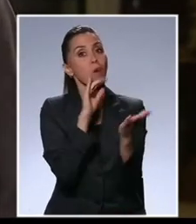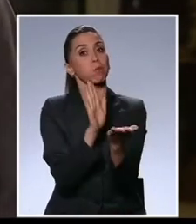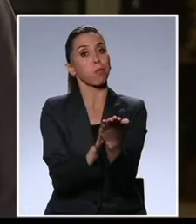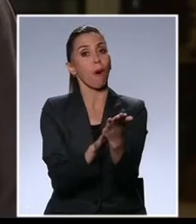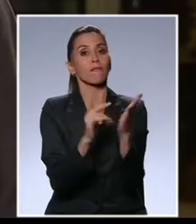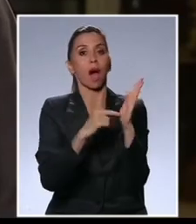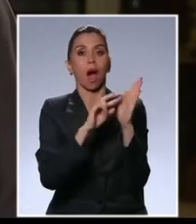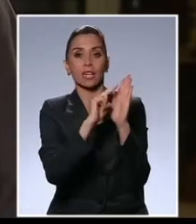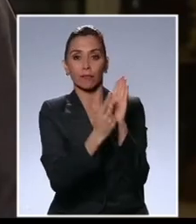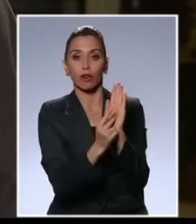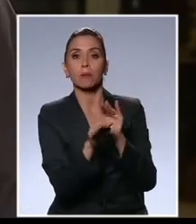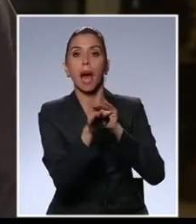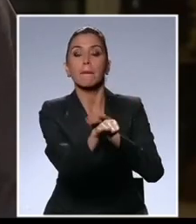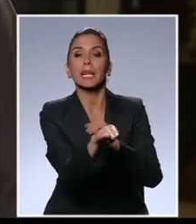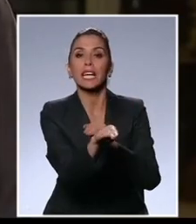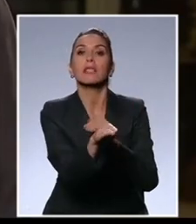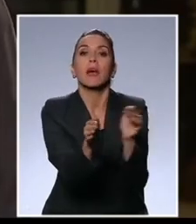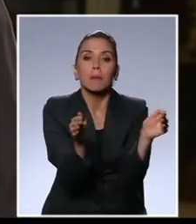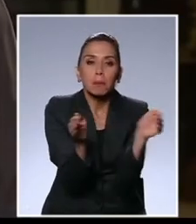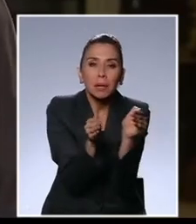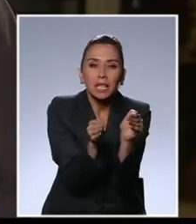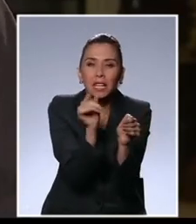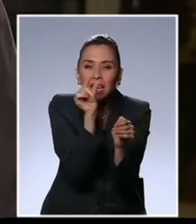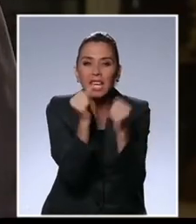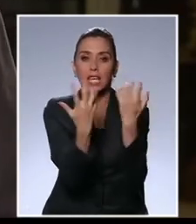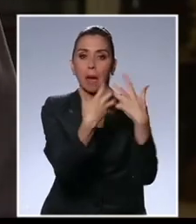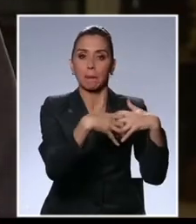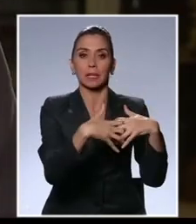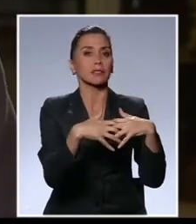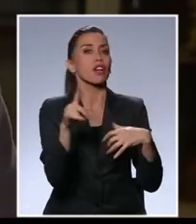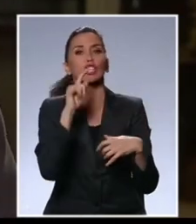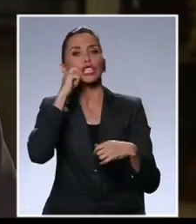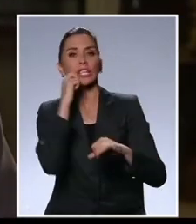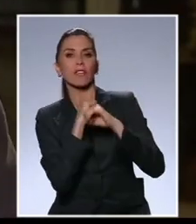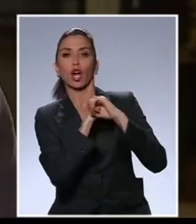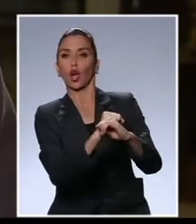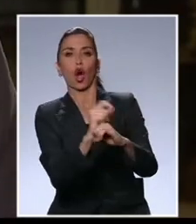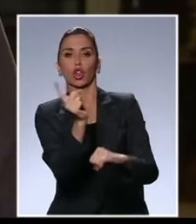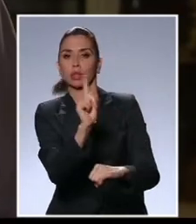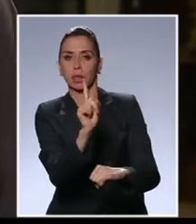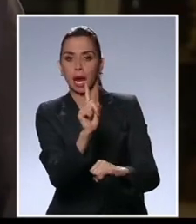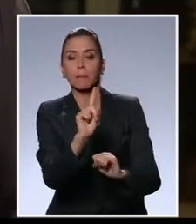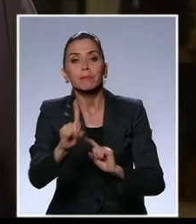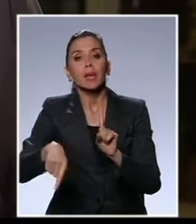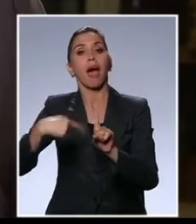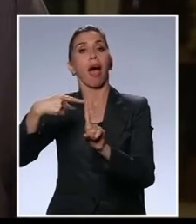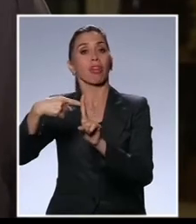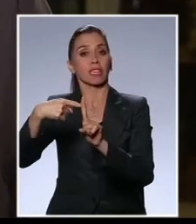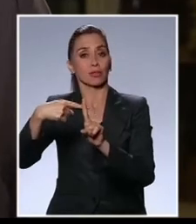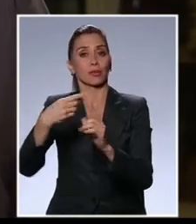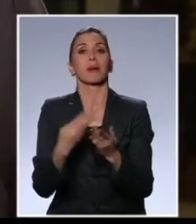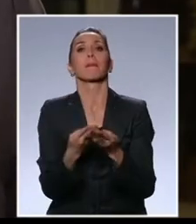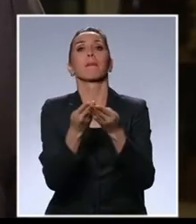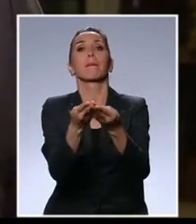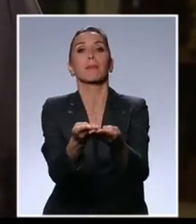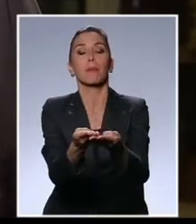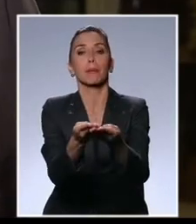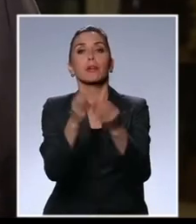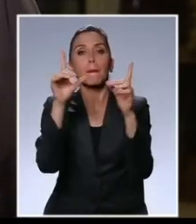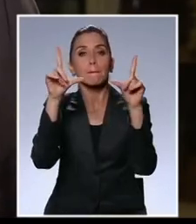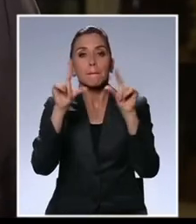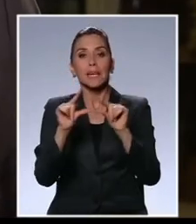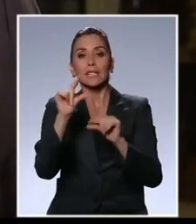esta reforma Irán apoyo de las micros y pequeñas empresas y no contra ellas adicionalmente proponemos reducir